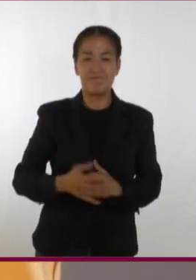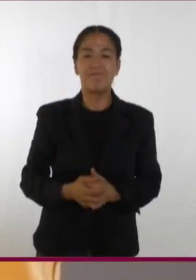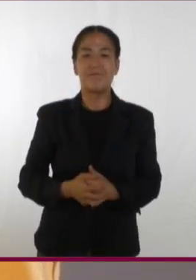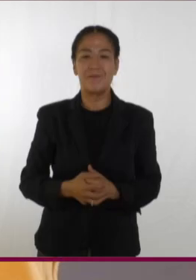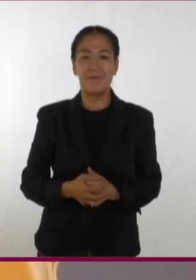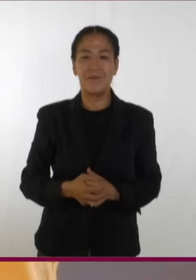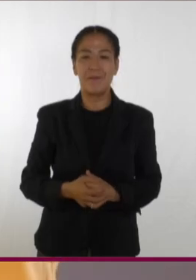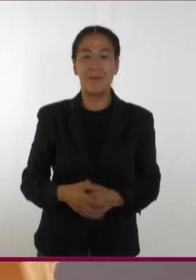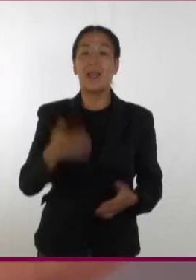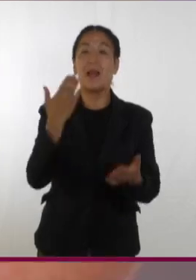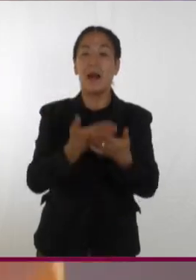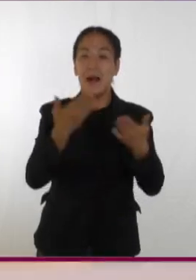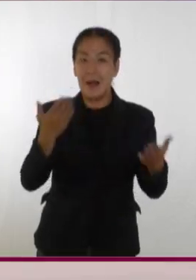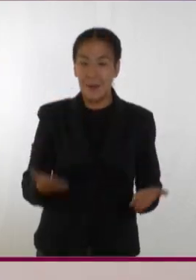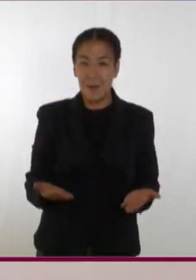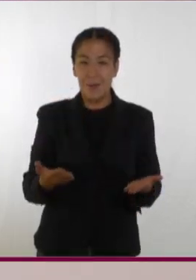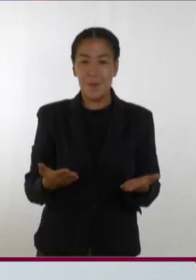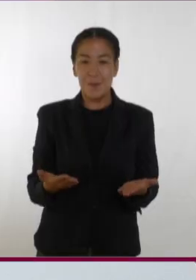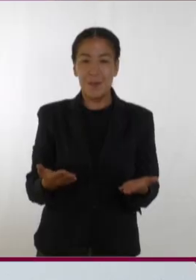cuadritos.